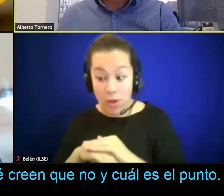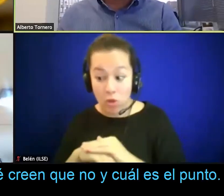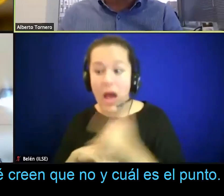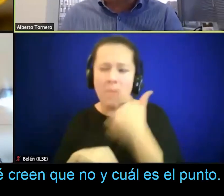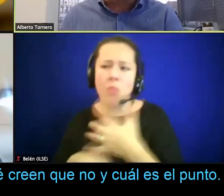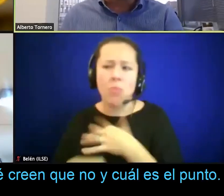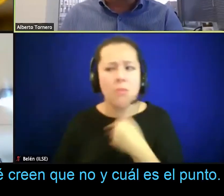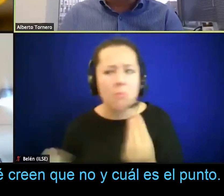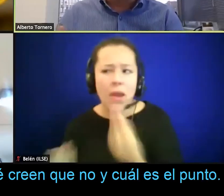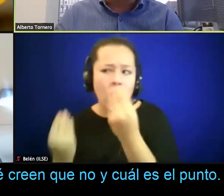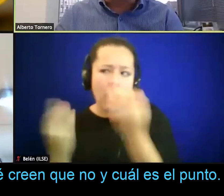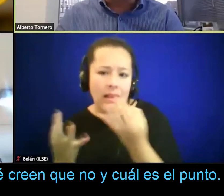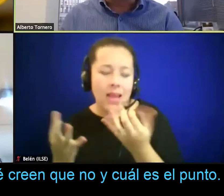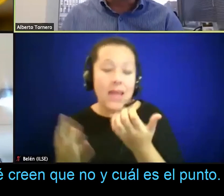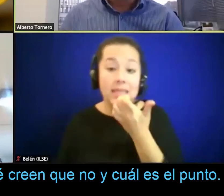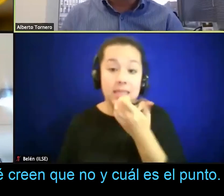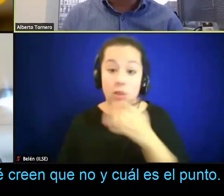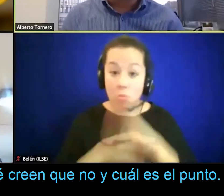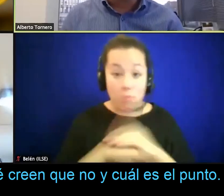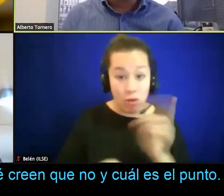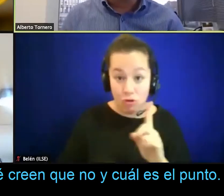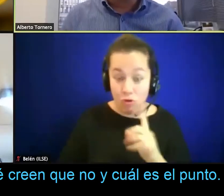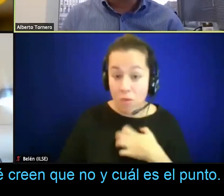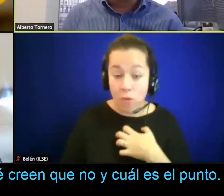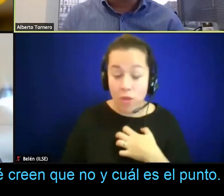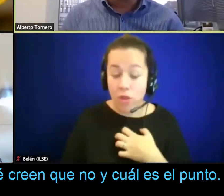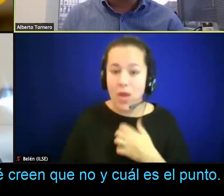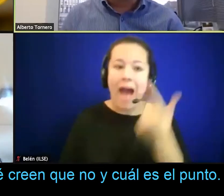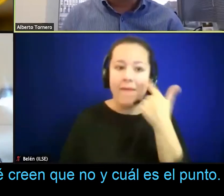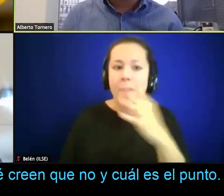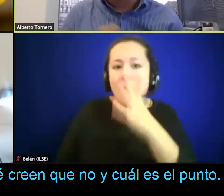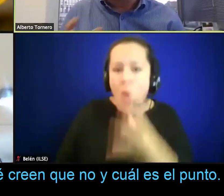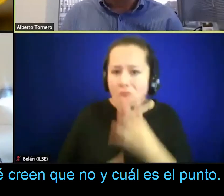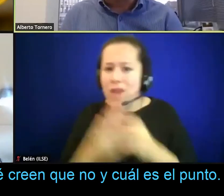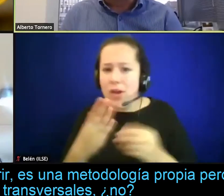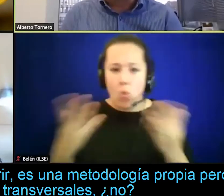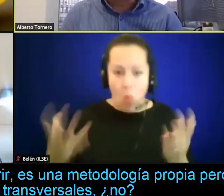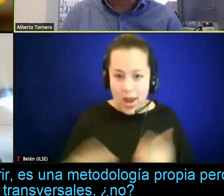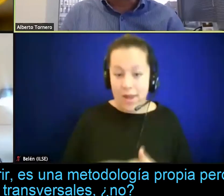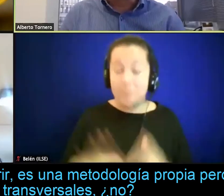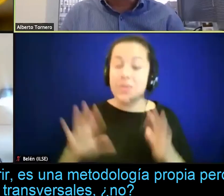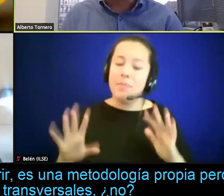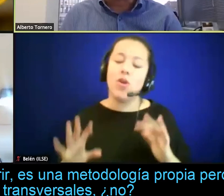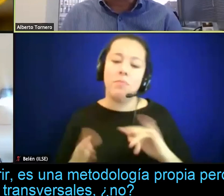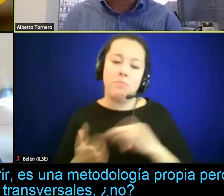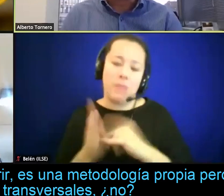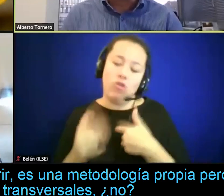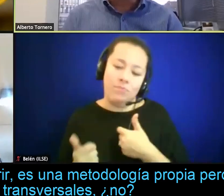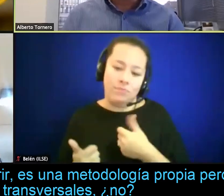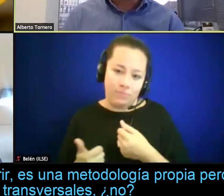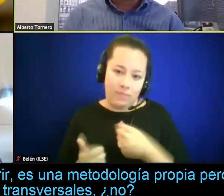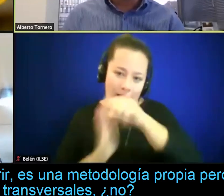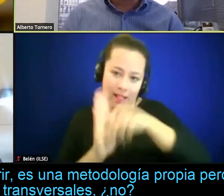hecho, por qué creen que no y cuál es el punto, ¿no? Pero la metodología no os voy a aburrir, es una metodología